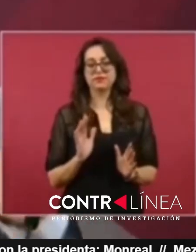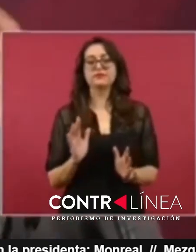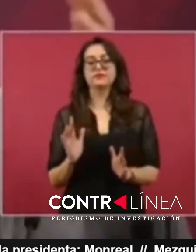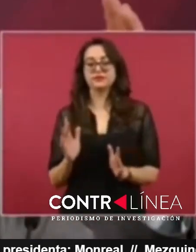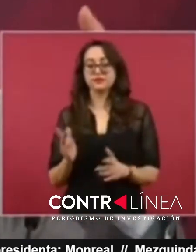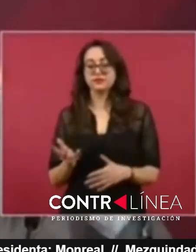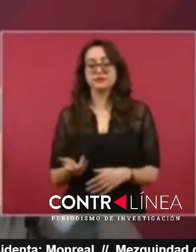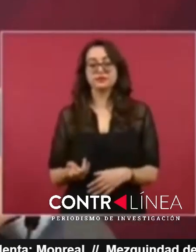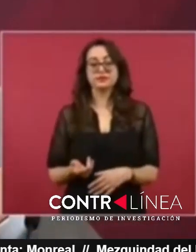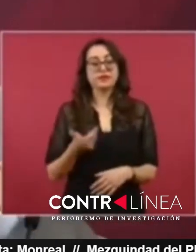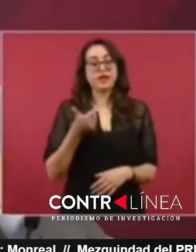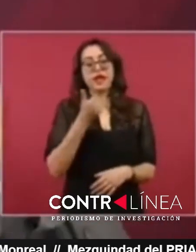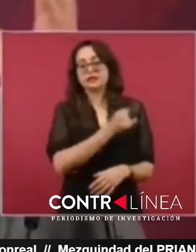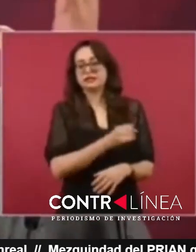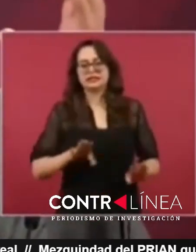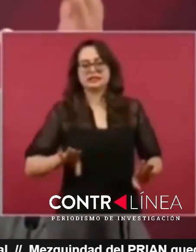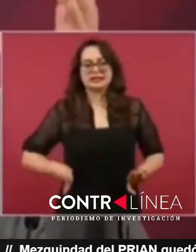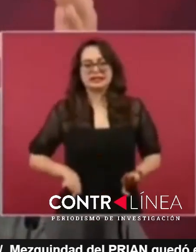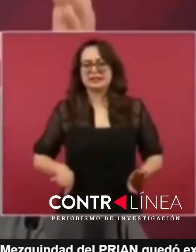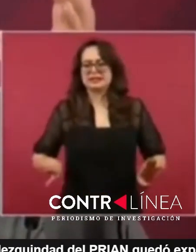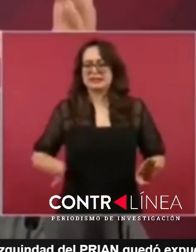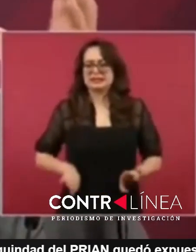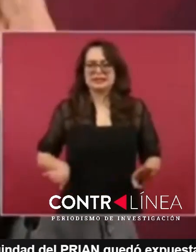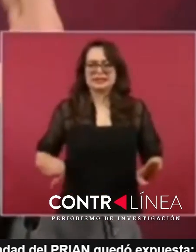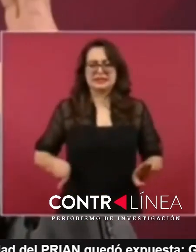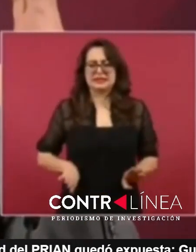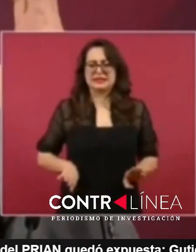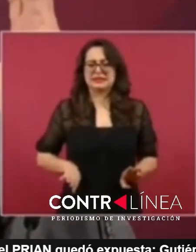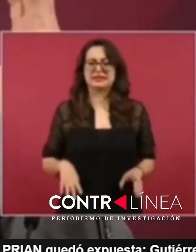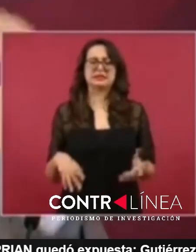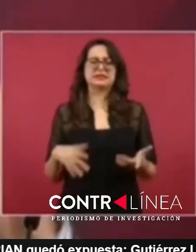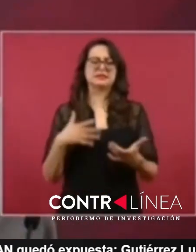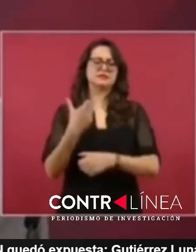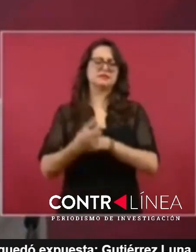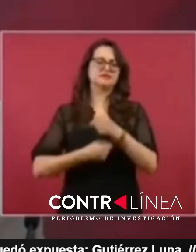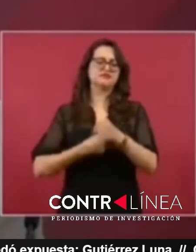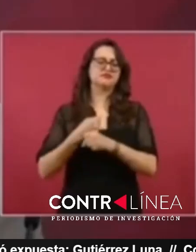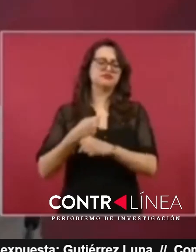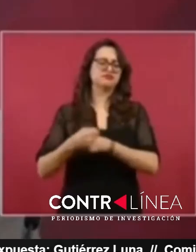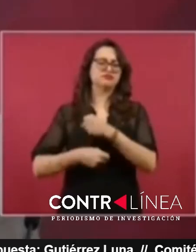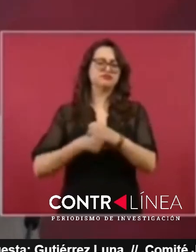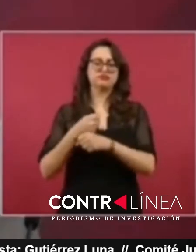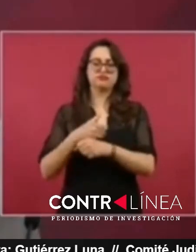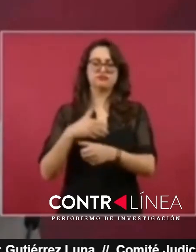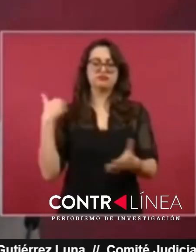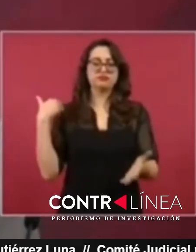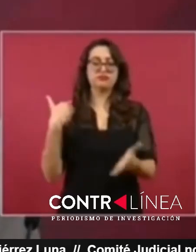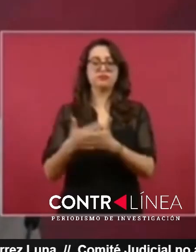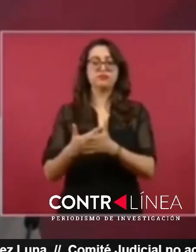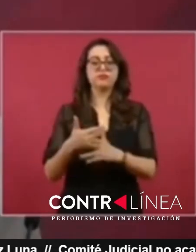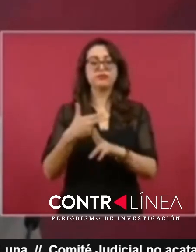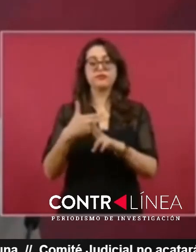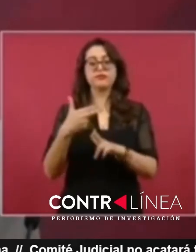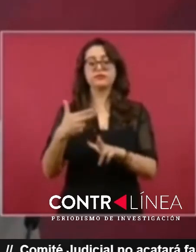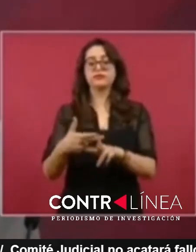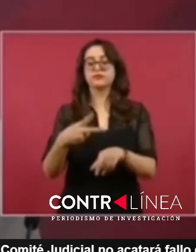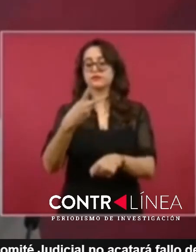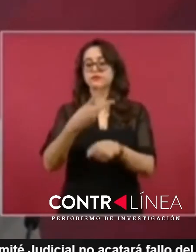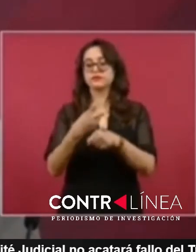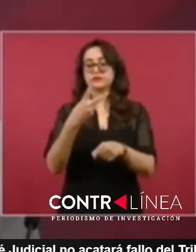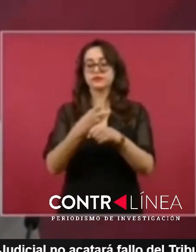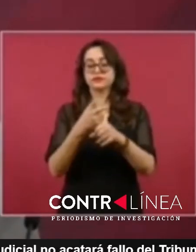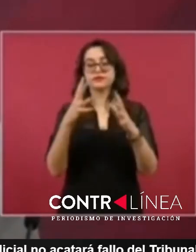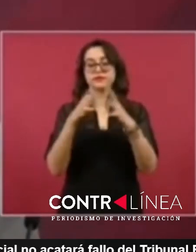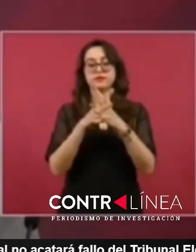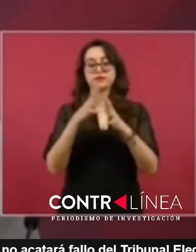Esa política se mantuvo hasta la Segunda Guerra Mundial.